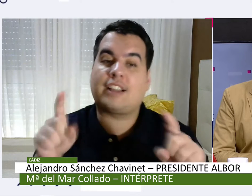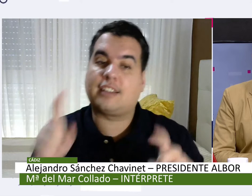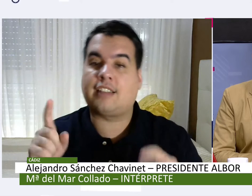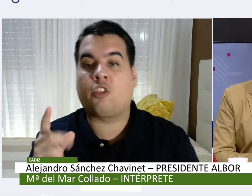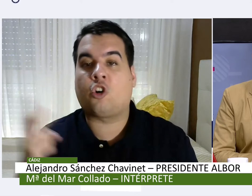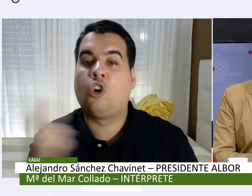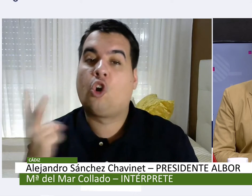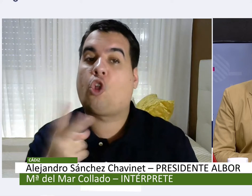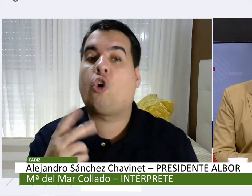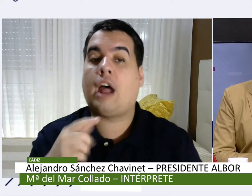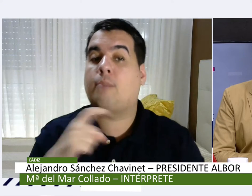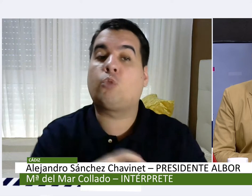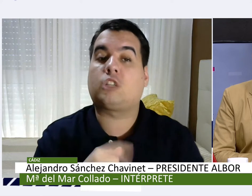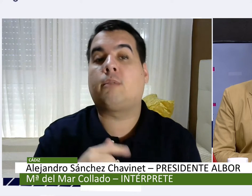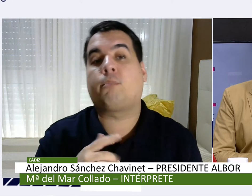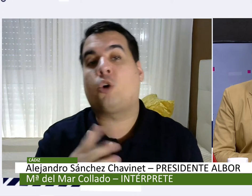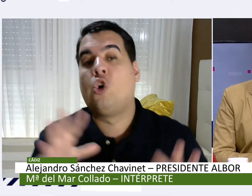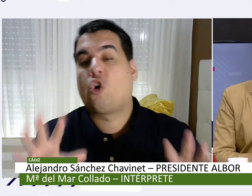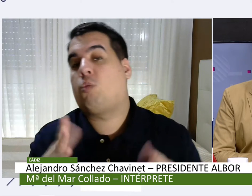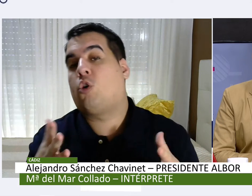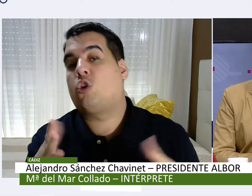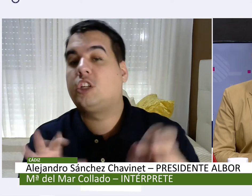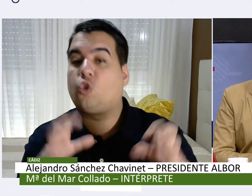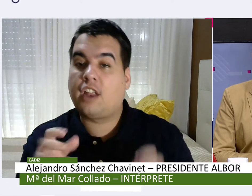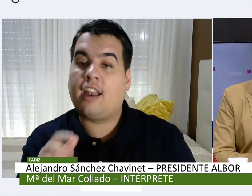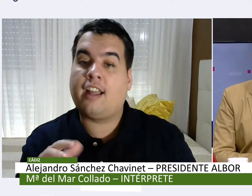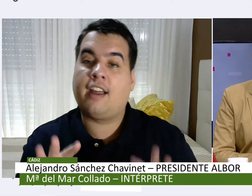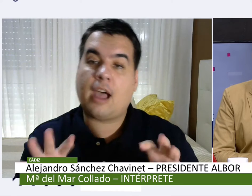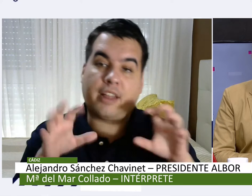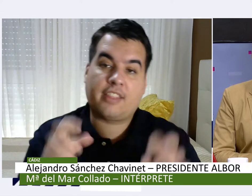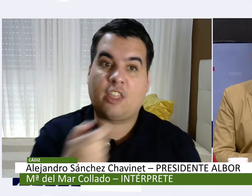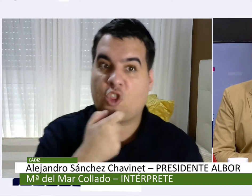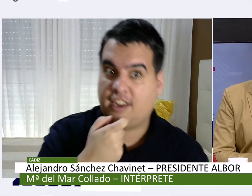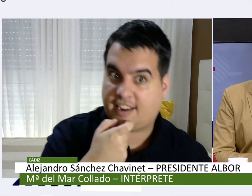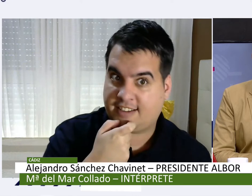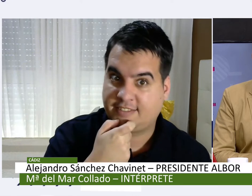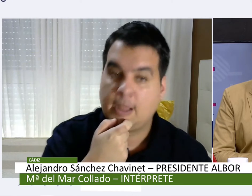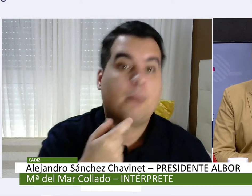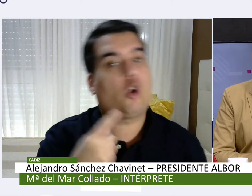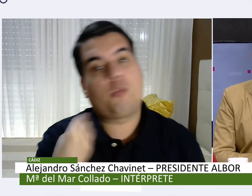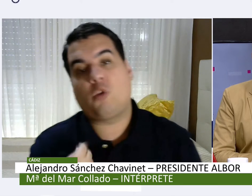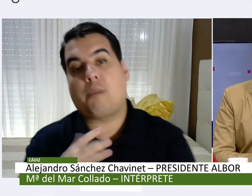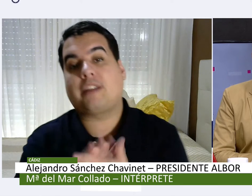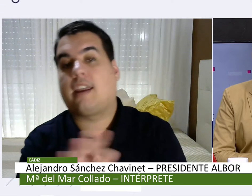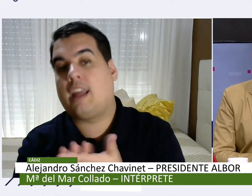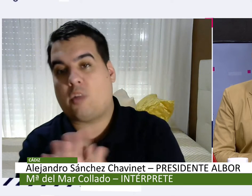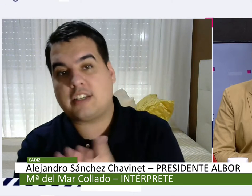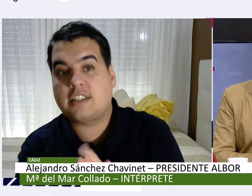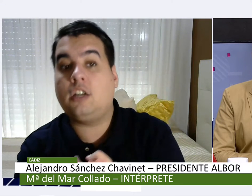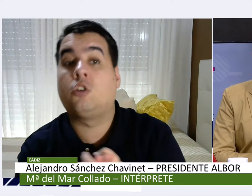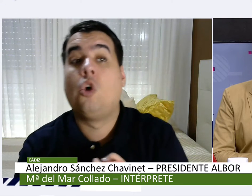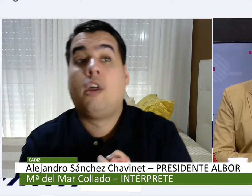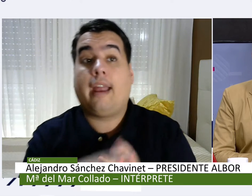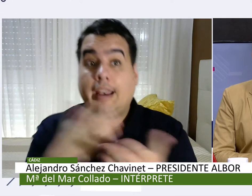oyente que va estudiando todos al mismo tiempo, como si estuviera aprendiendo inglés. Pero lo mismo que pasa en lengua